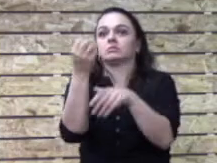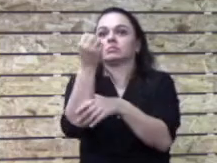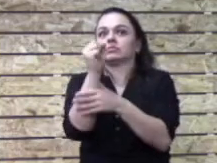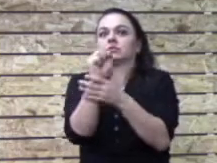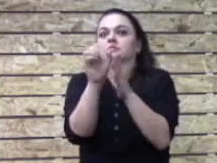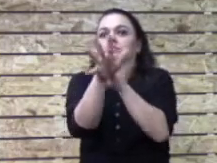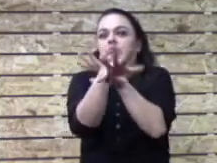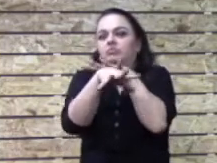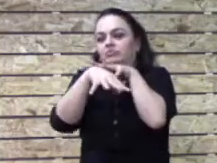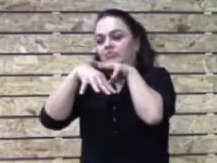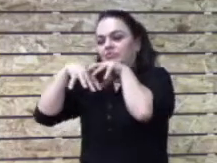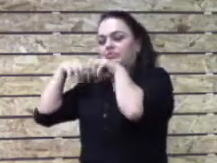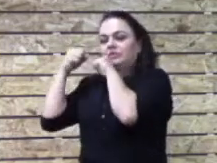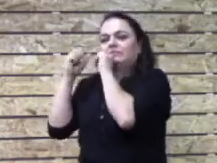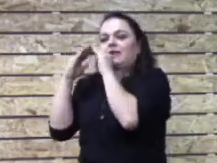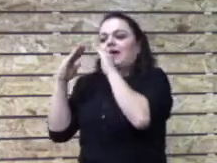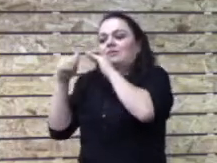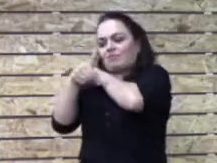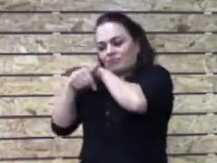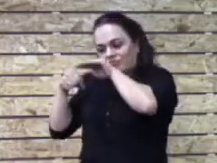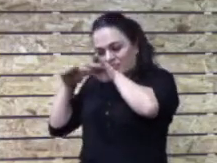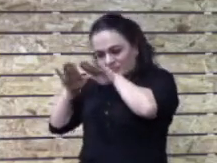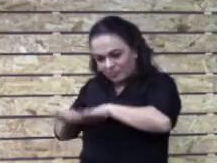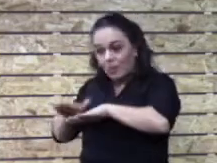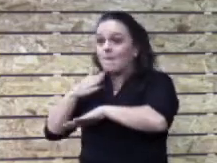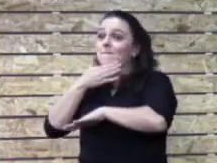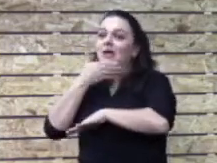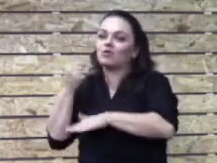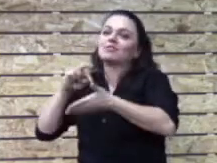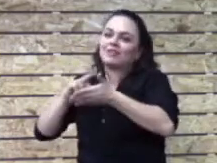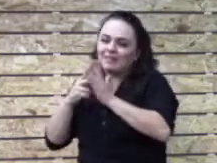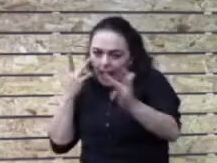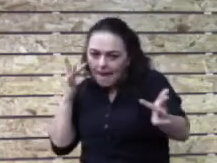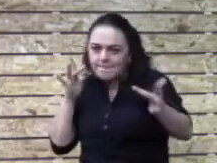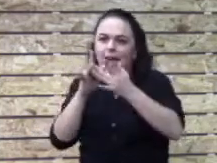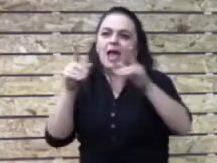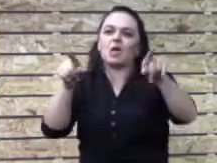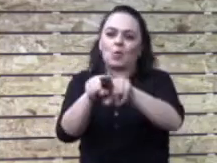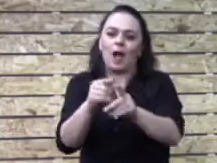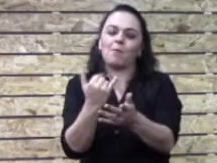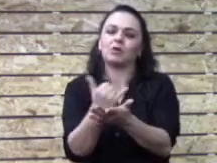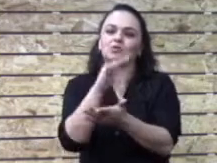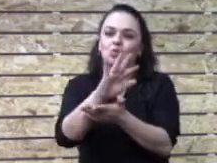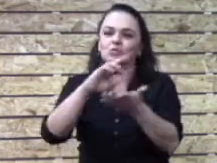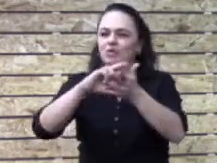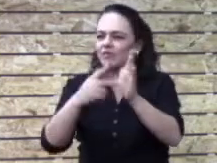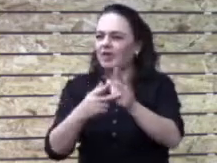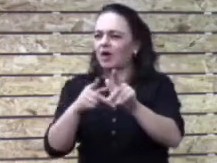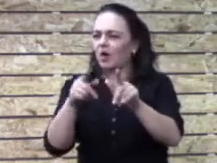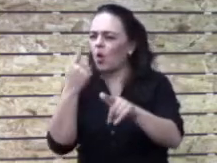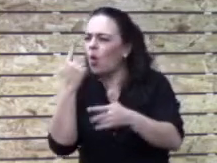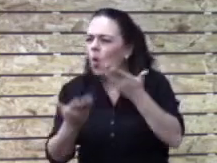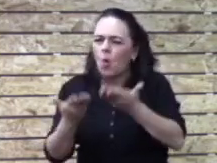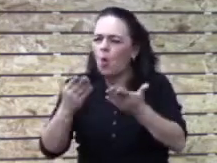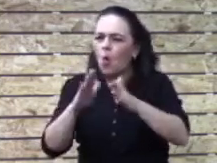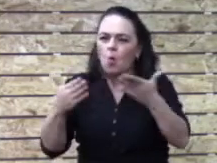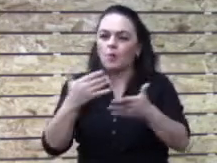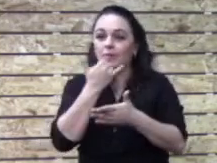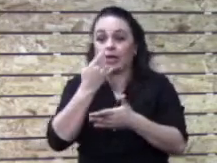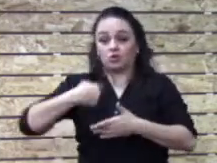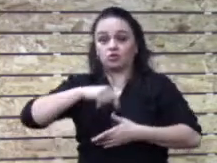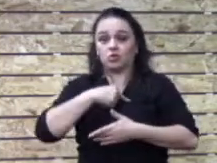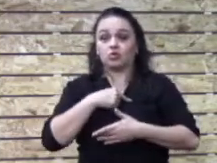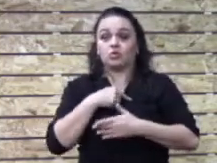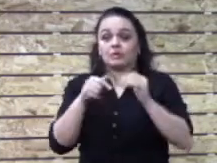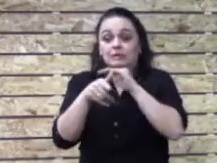Es decir, que si lo hacemos ahora, se logra contener el contagio, se preparan las diferentes medidas, vacunas, se